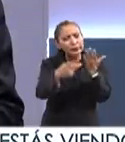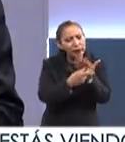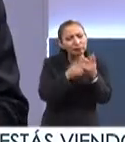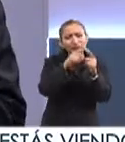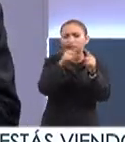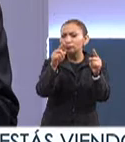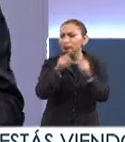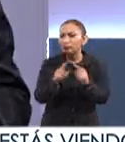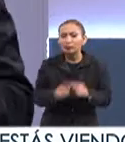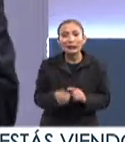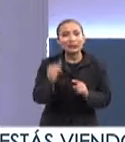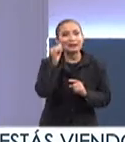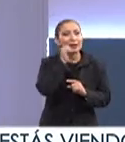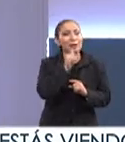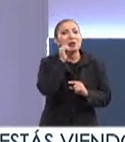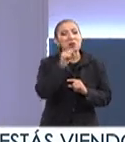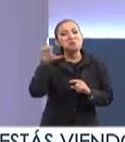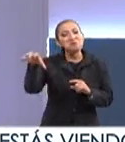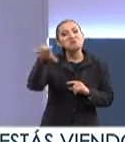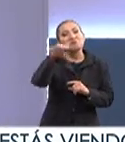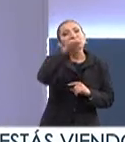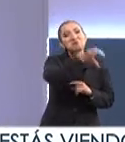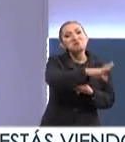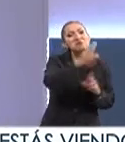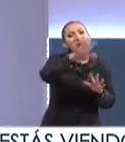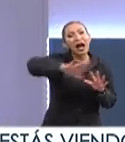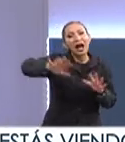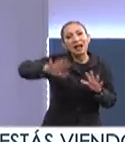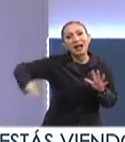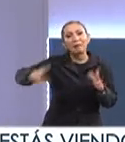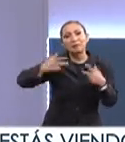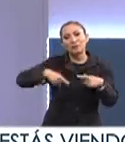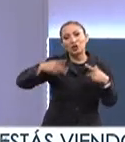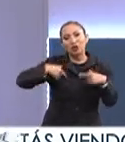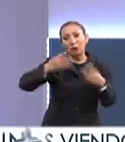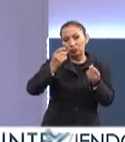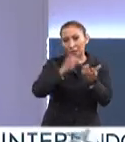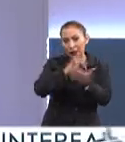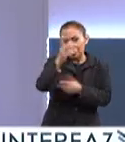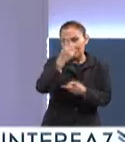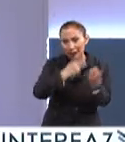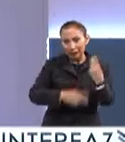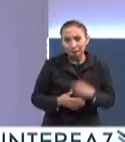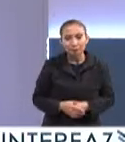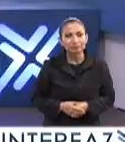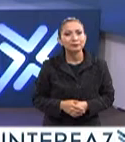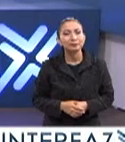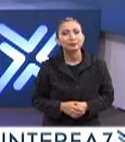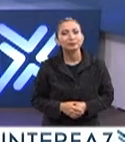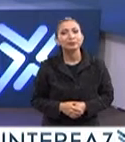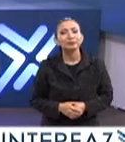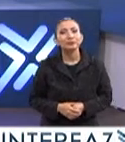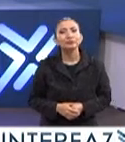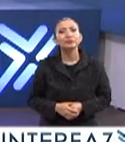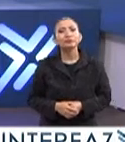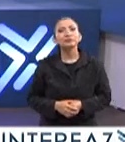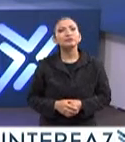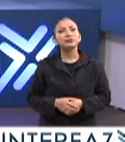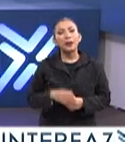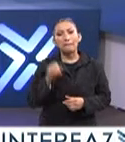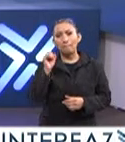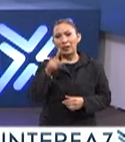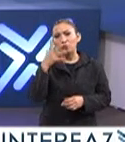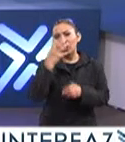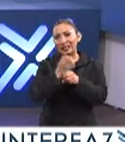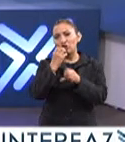proyectos, en fin, y bueno, que siempre han abarcado muchos ámbitos de la sociedad. Gracias por estar con nosotros. Gracias. Dentro de